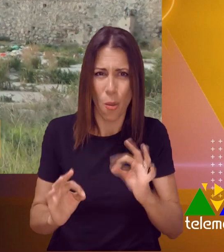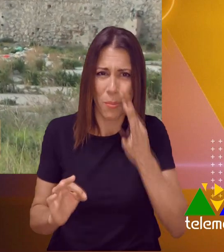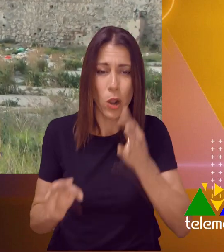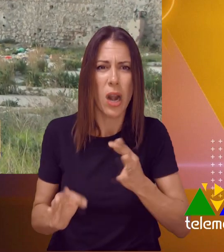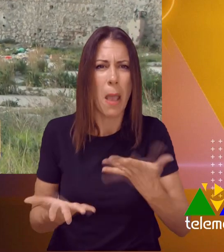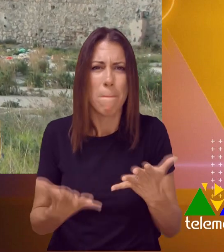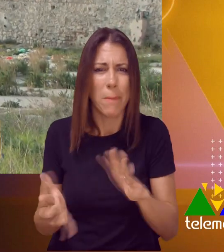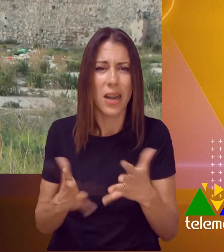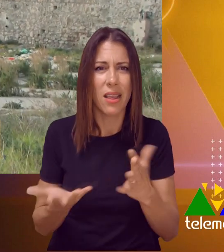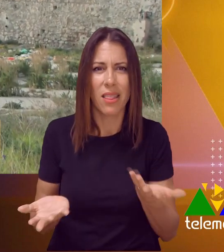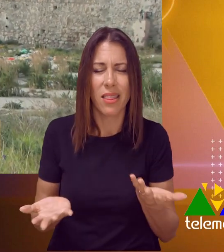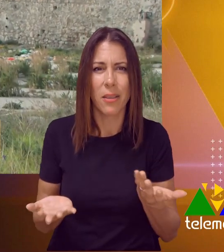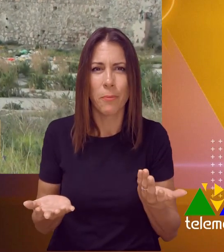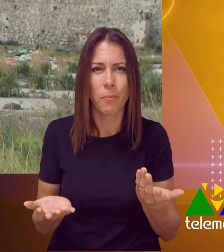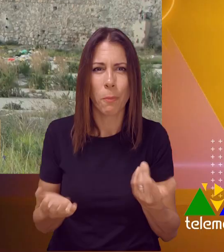que es como una